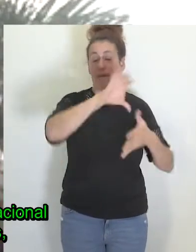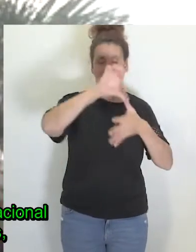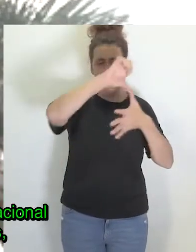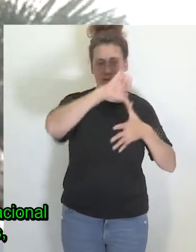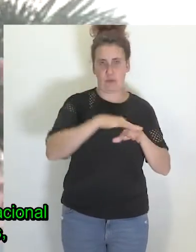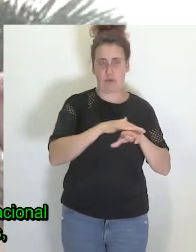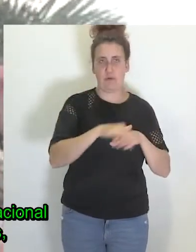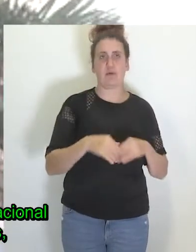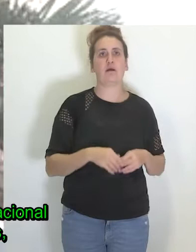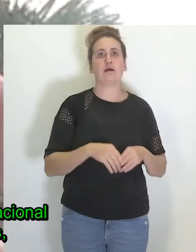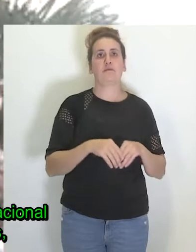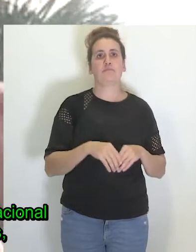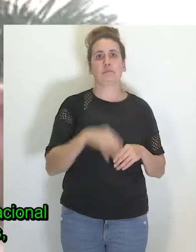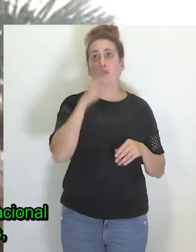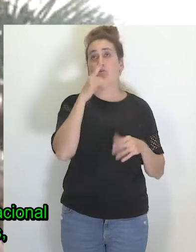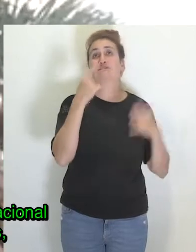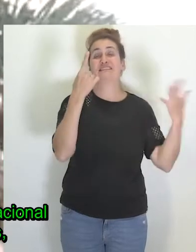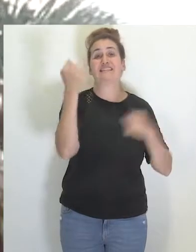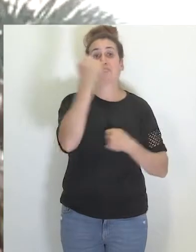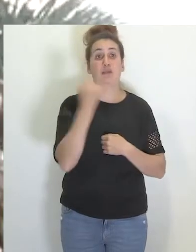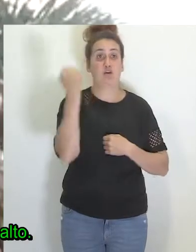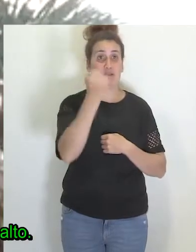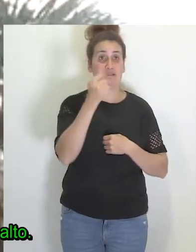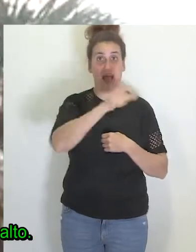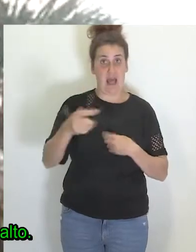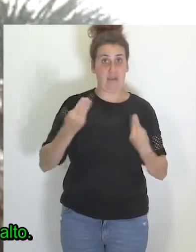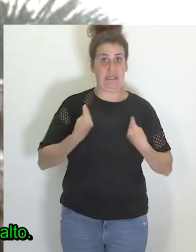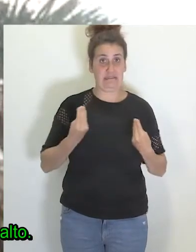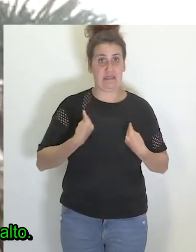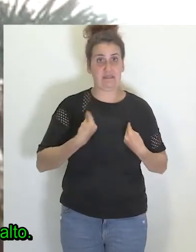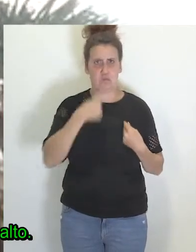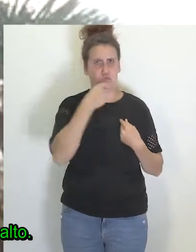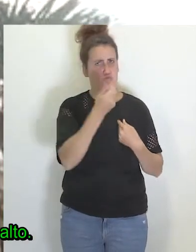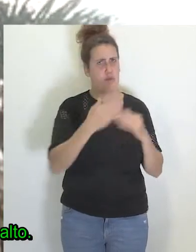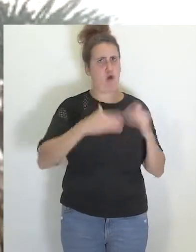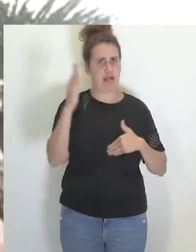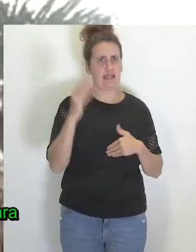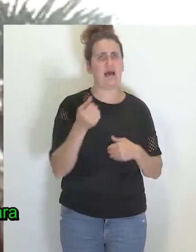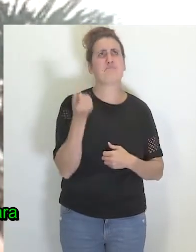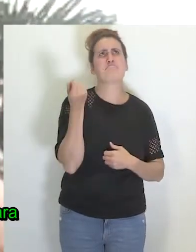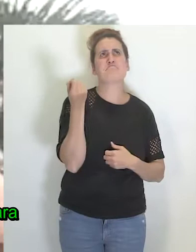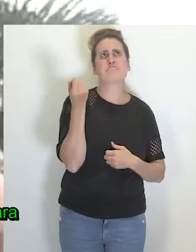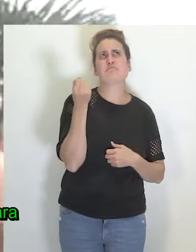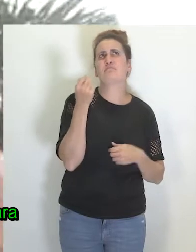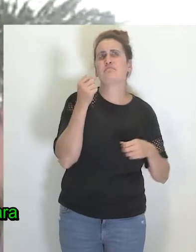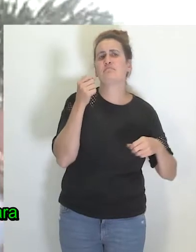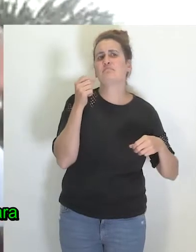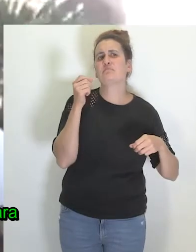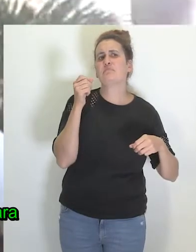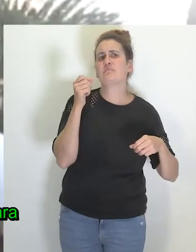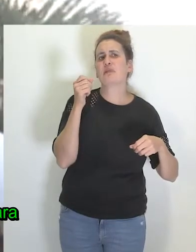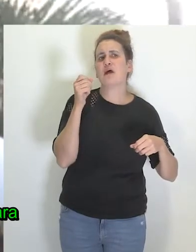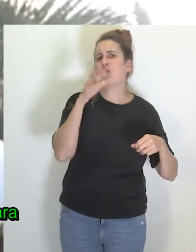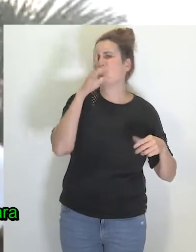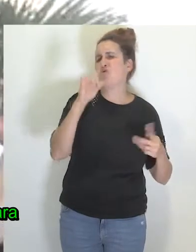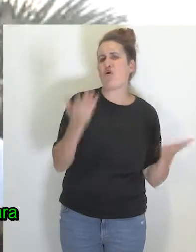cantidad poblacional de 6 millones de habitantes, pues es realmente un número alto. Ni siquiera cuando se compara